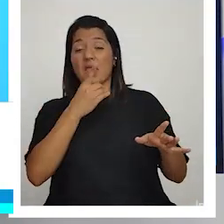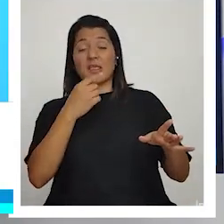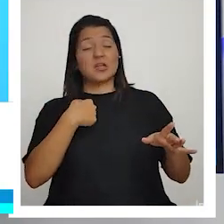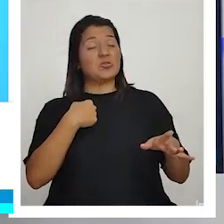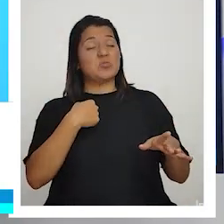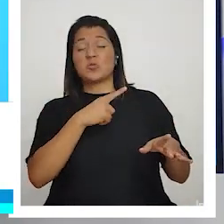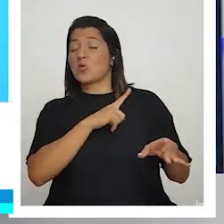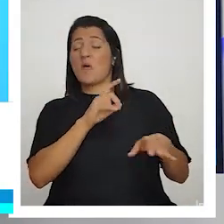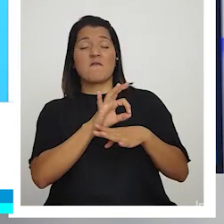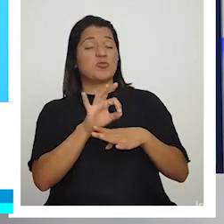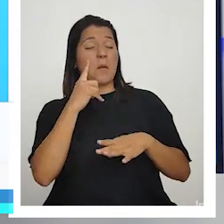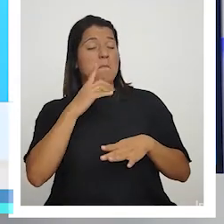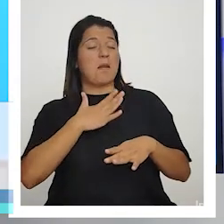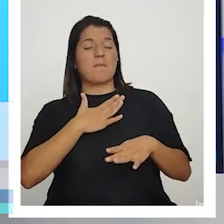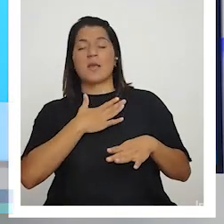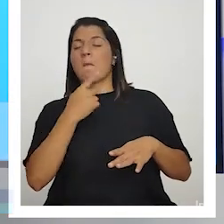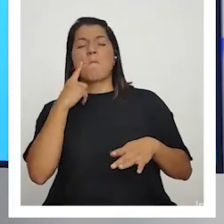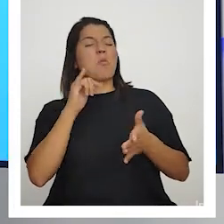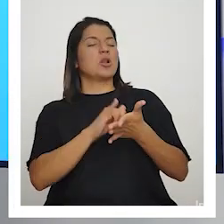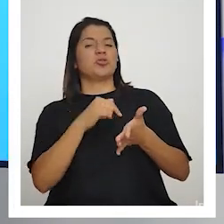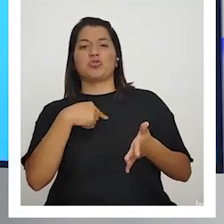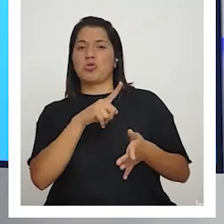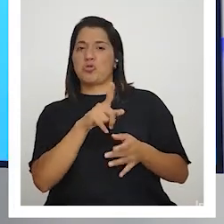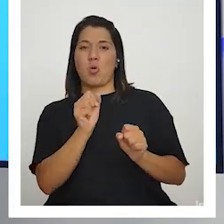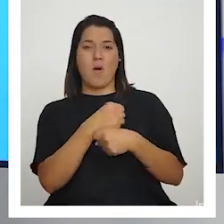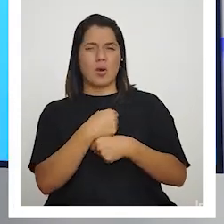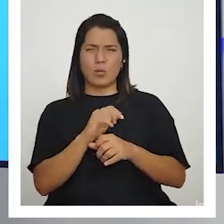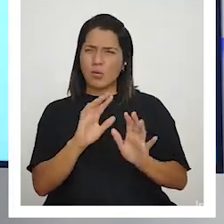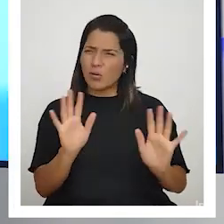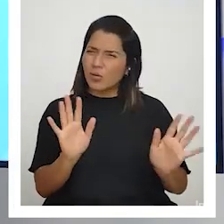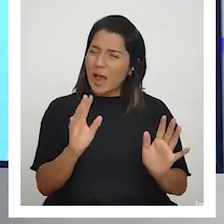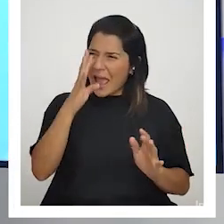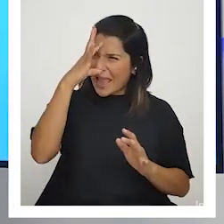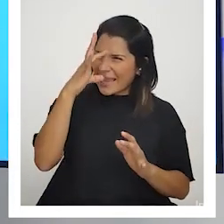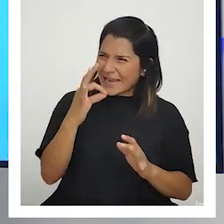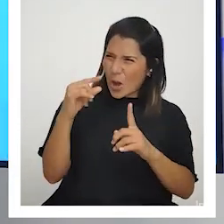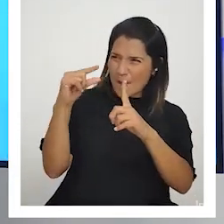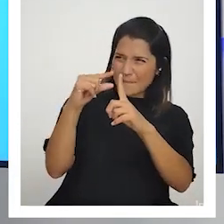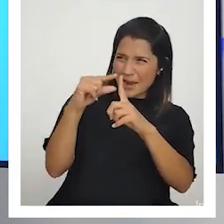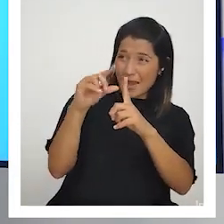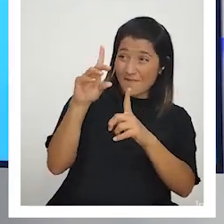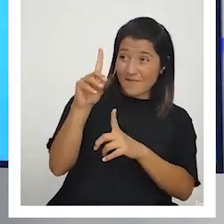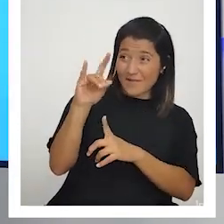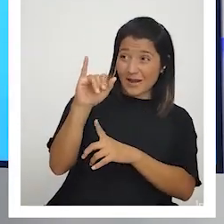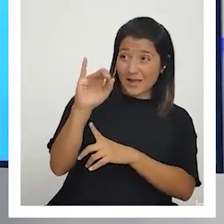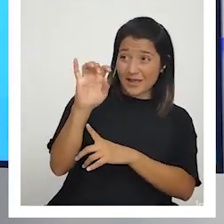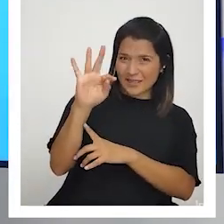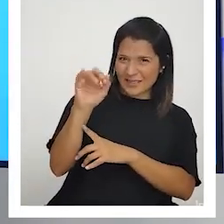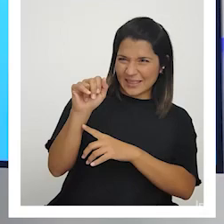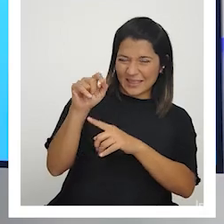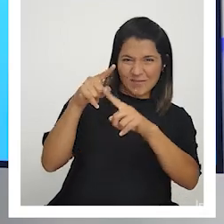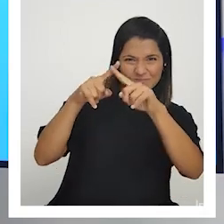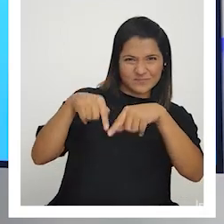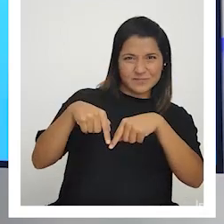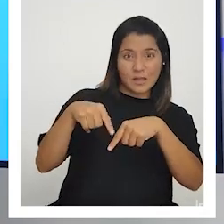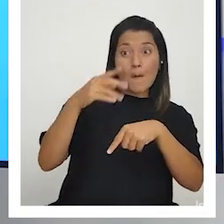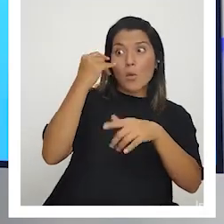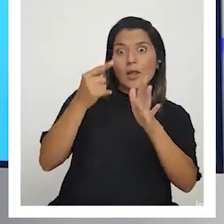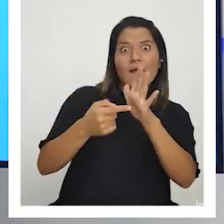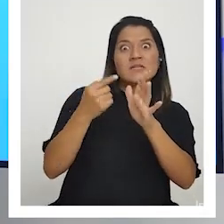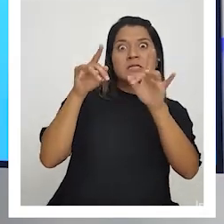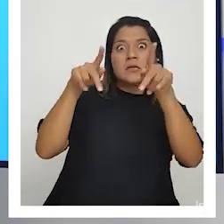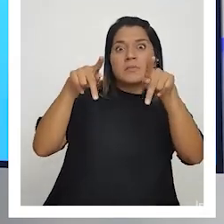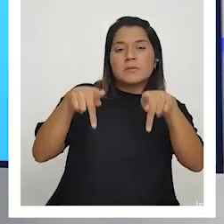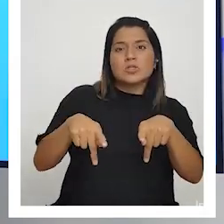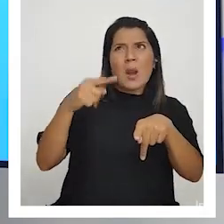no hago dieta. Hay que eliminar, creo que la palabra dieta, empezando por ahí, porque yo creo que hay personas que le tienen fobia, ¿verdad?